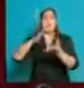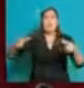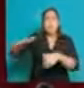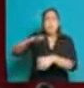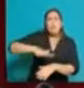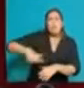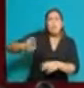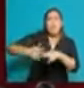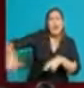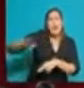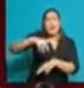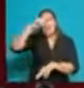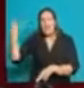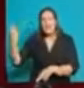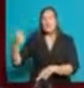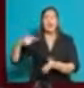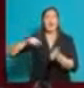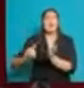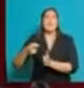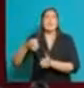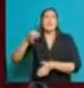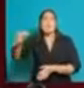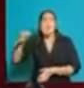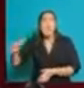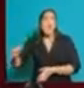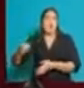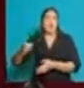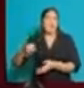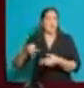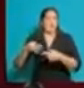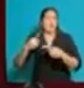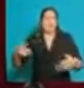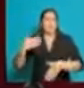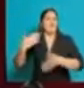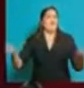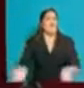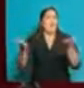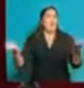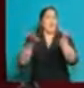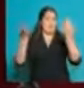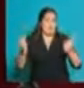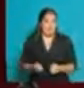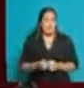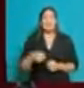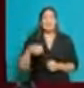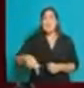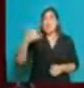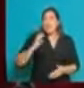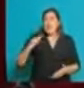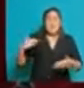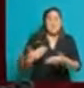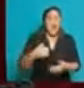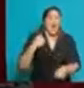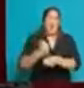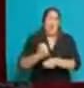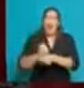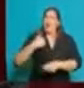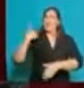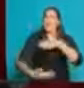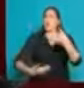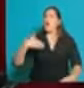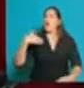comercios de pueblos y ciudades. En estos 3 años logramos avances inéditos. Para